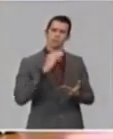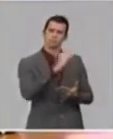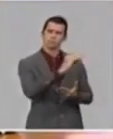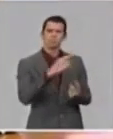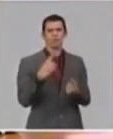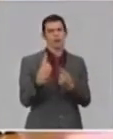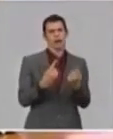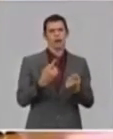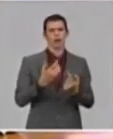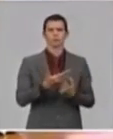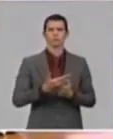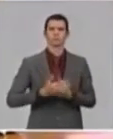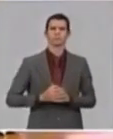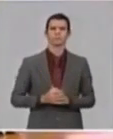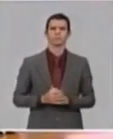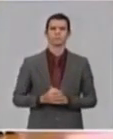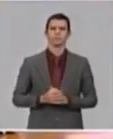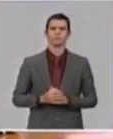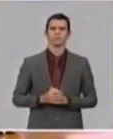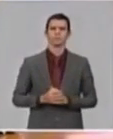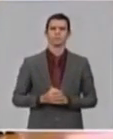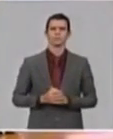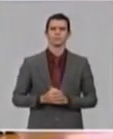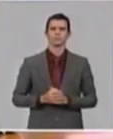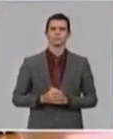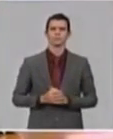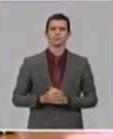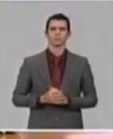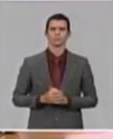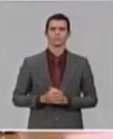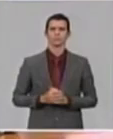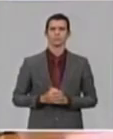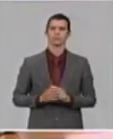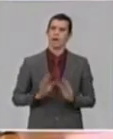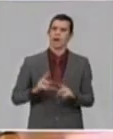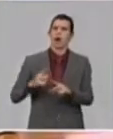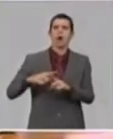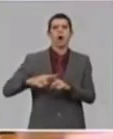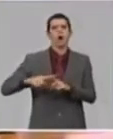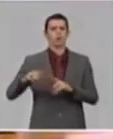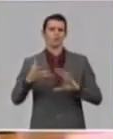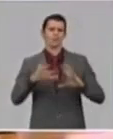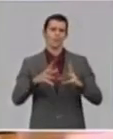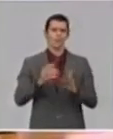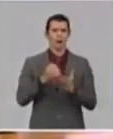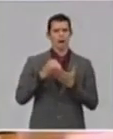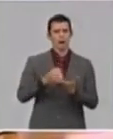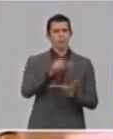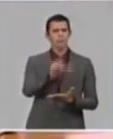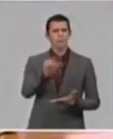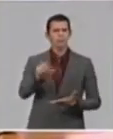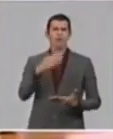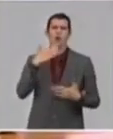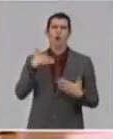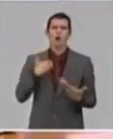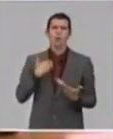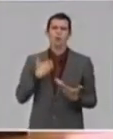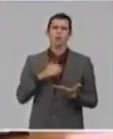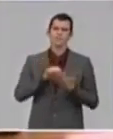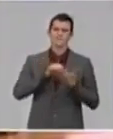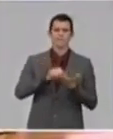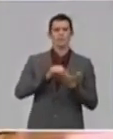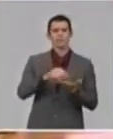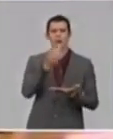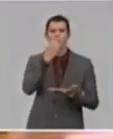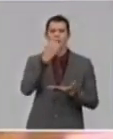se han también adoptado otras medidas, como este servicio de alimentación que te decía, que después vamos, o los